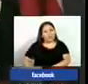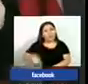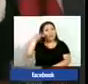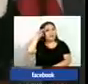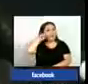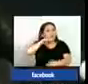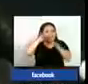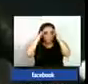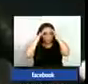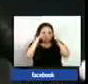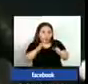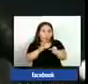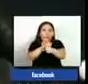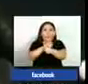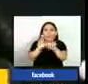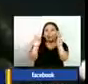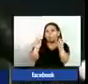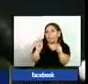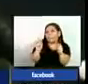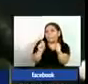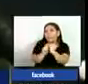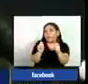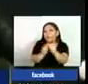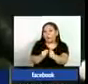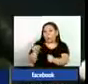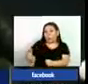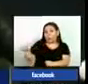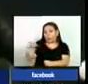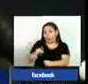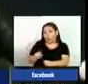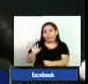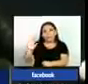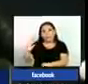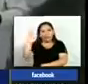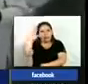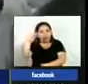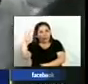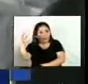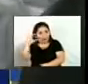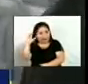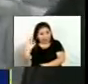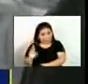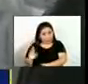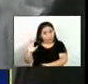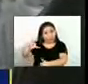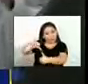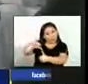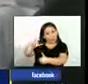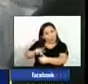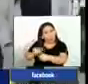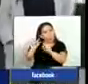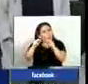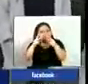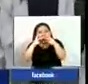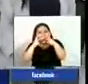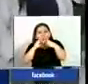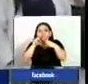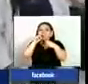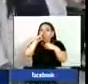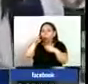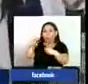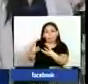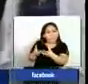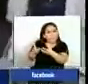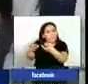-19 en el tema específico sobre el bajo número de pruebas que realiza el país centroamericano y que en los últimos días los contagios de COVID